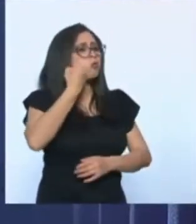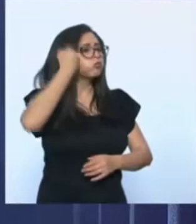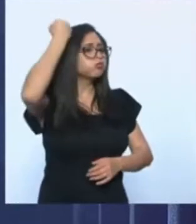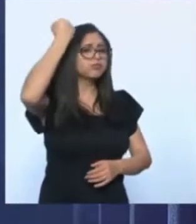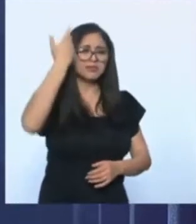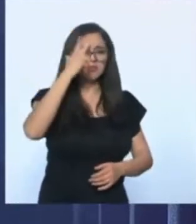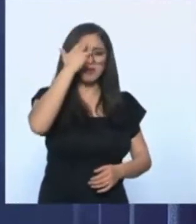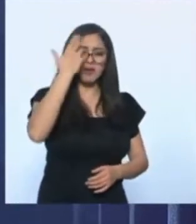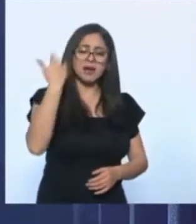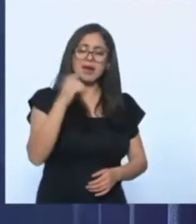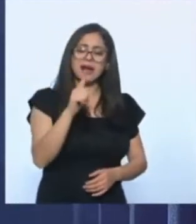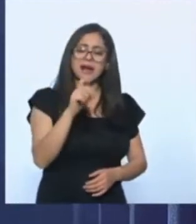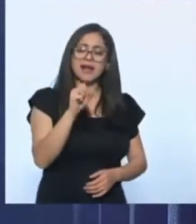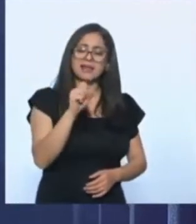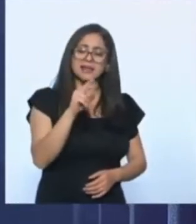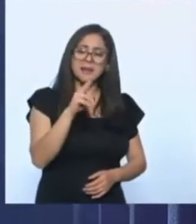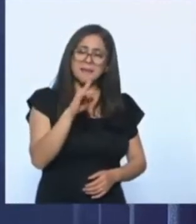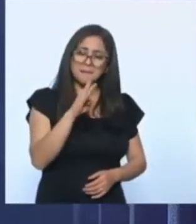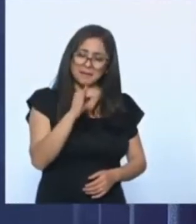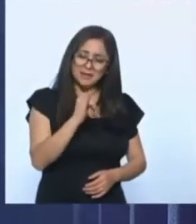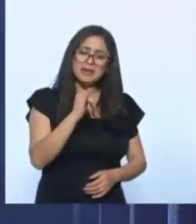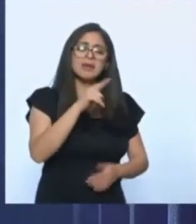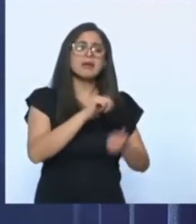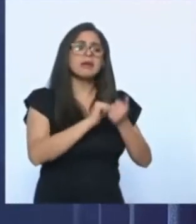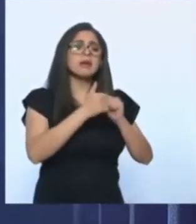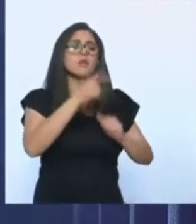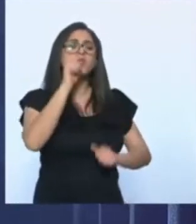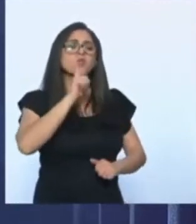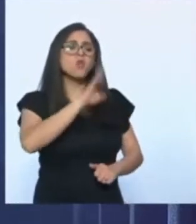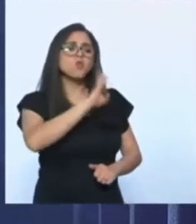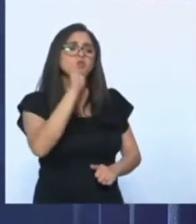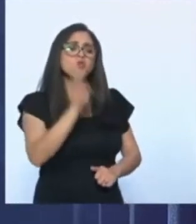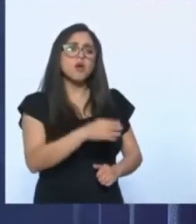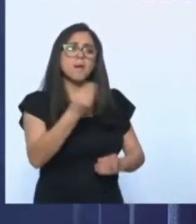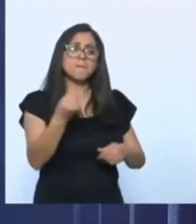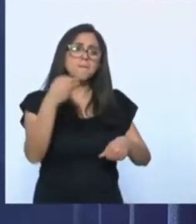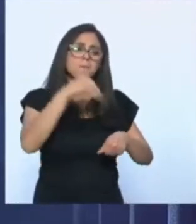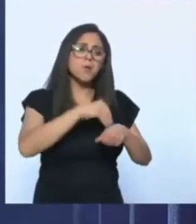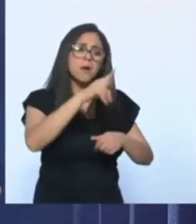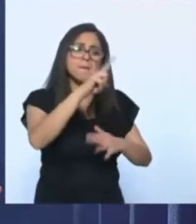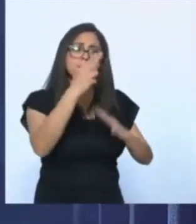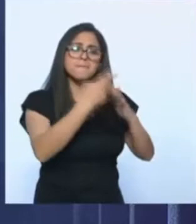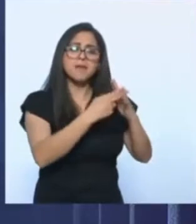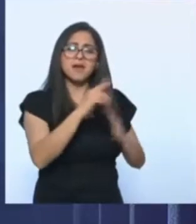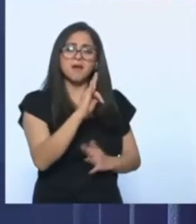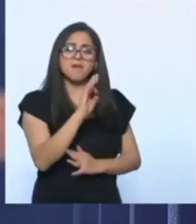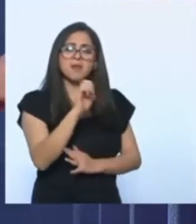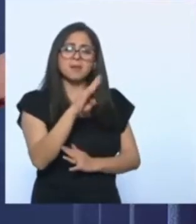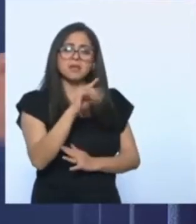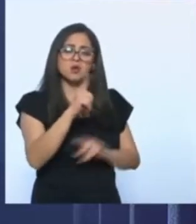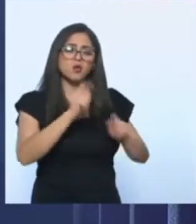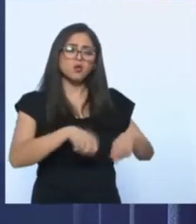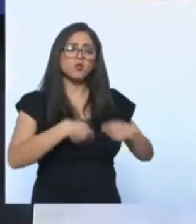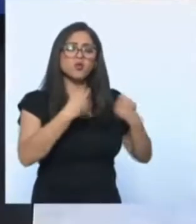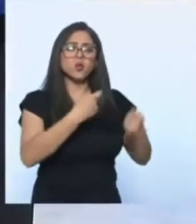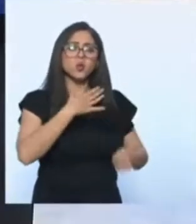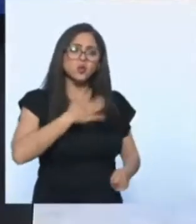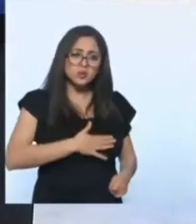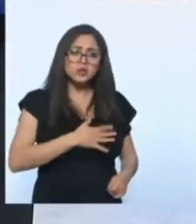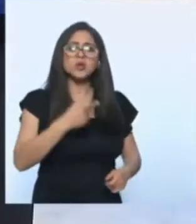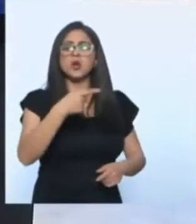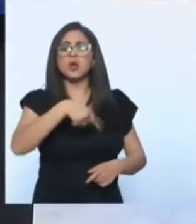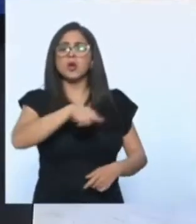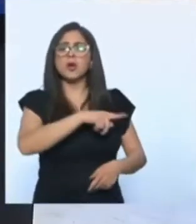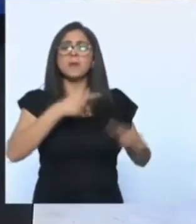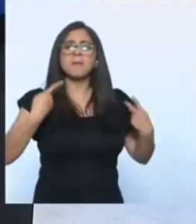Procuraduría reclasificara ese delito de homicidio y se le reconociera como feminicidio. Solo así hubo justicia, se le pidió disculpas